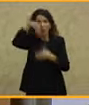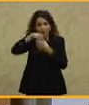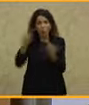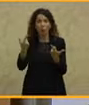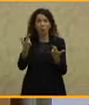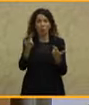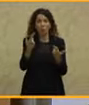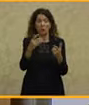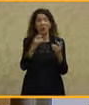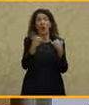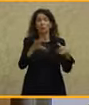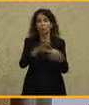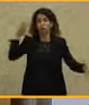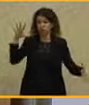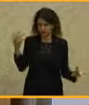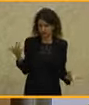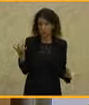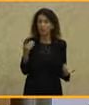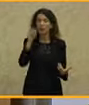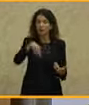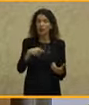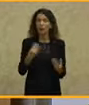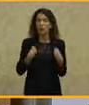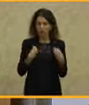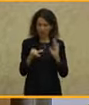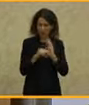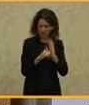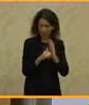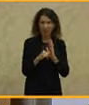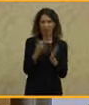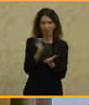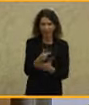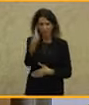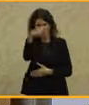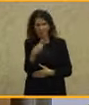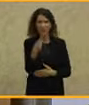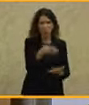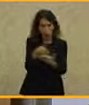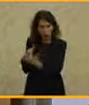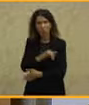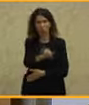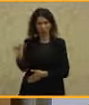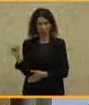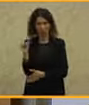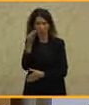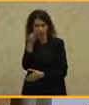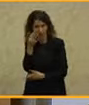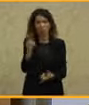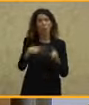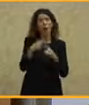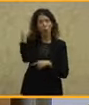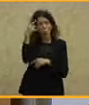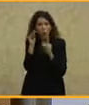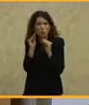personas que lo vivís de cerca y que vivís de cerca los retos, las dificultades y, sobre todo, la